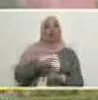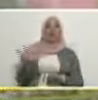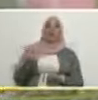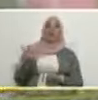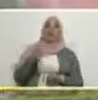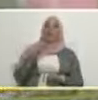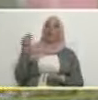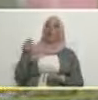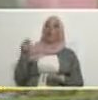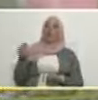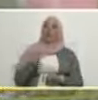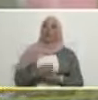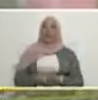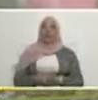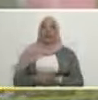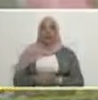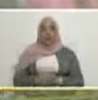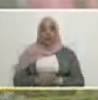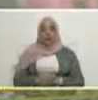Venezuela Joven.